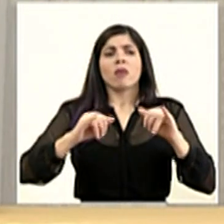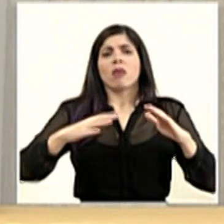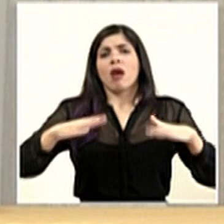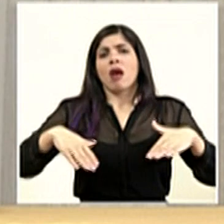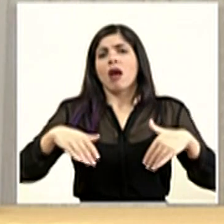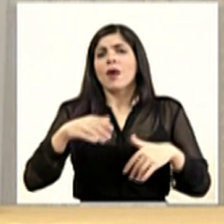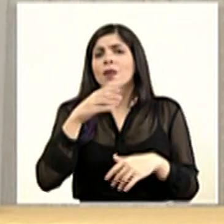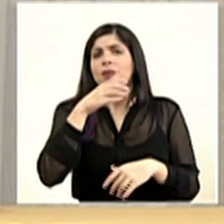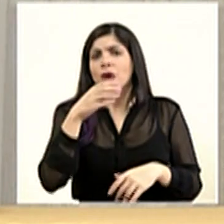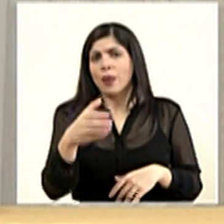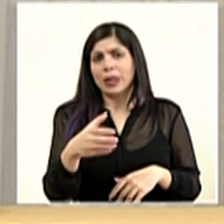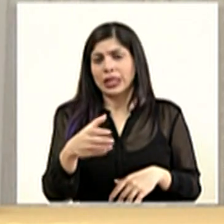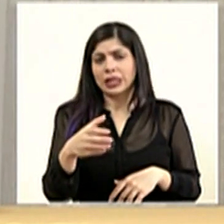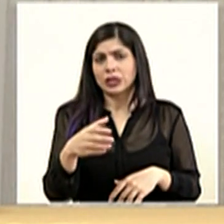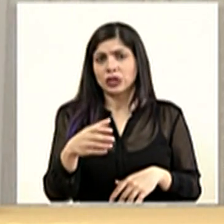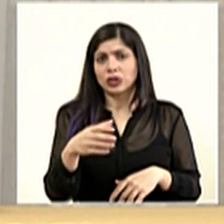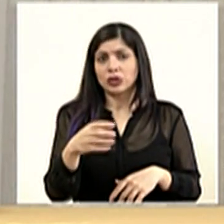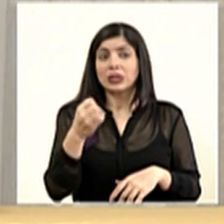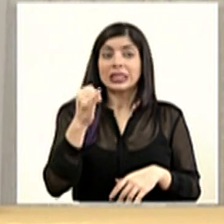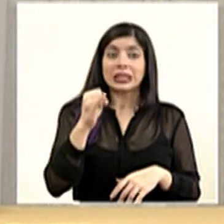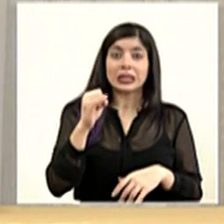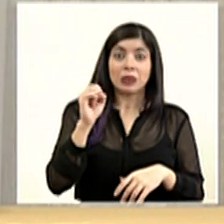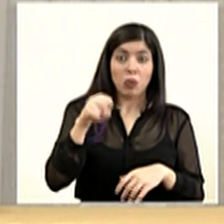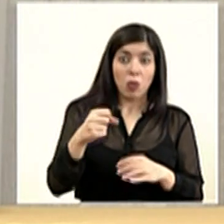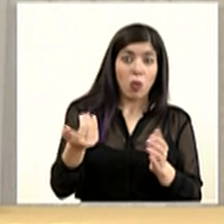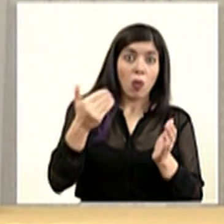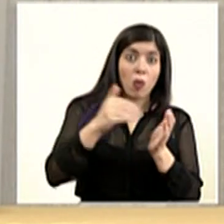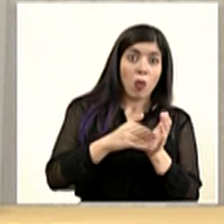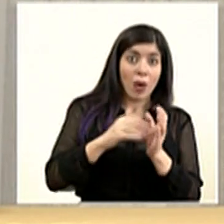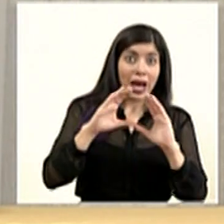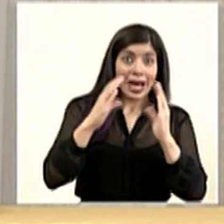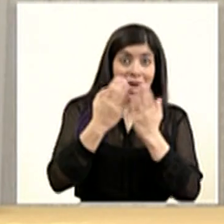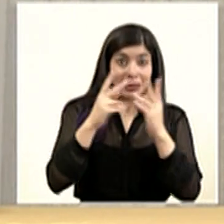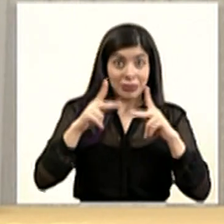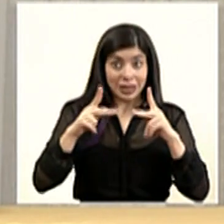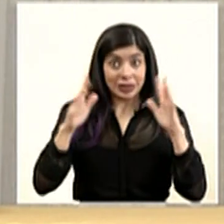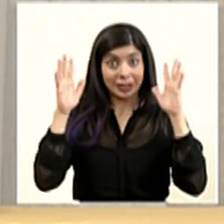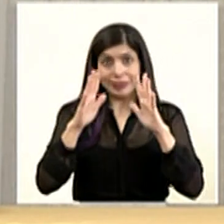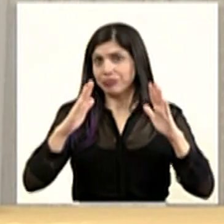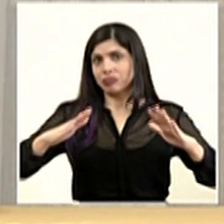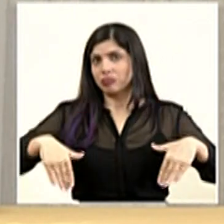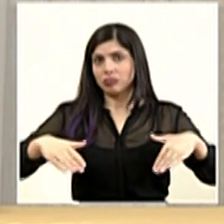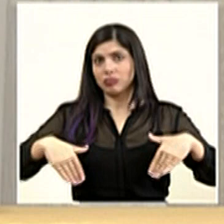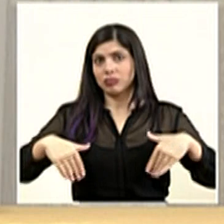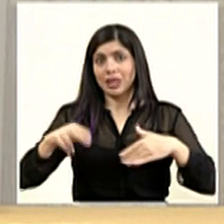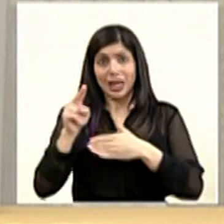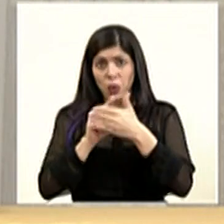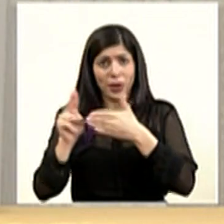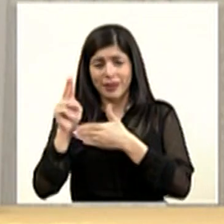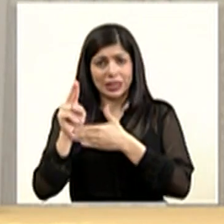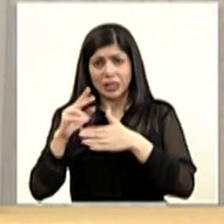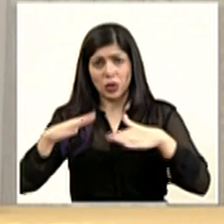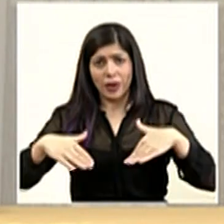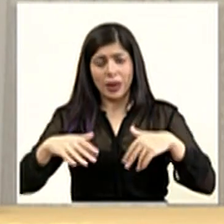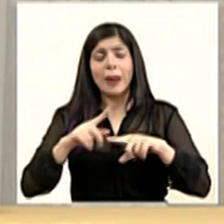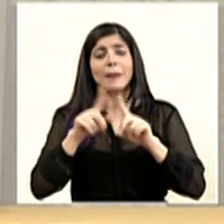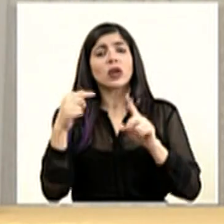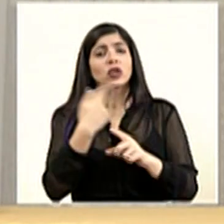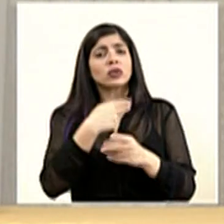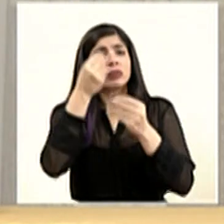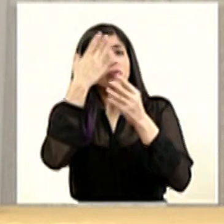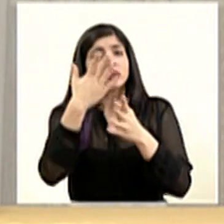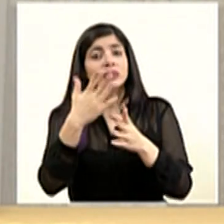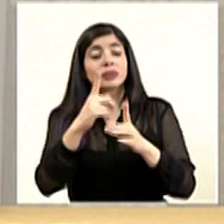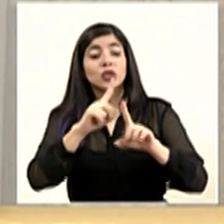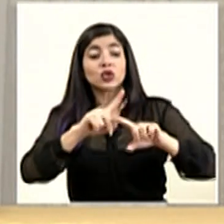ninguna recomendación de que se indique que puedan reanudarse las clases presenciales en universidades. Sin embargo, indicamos la